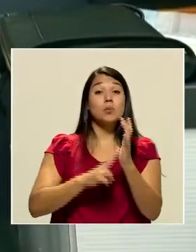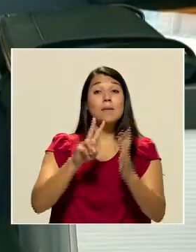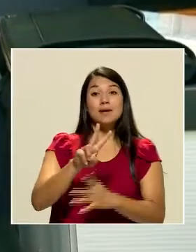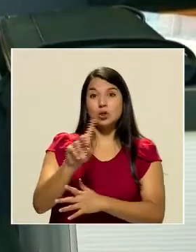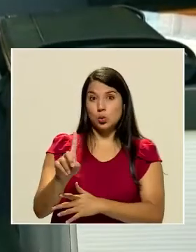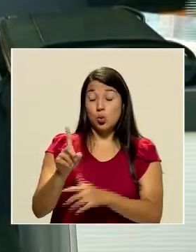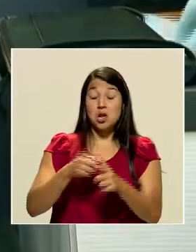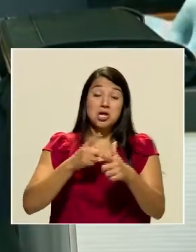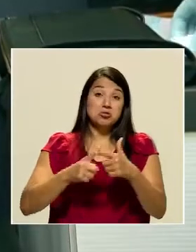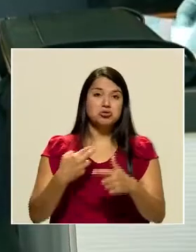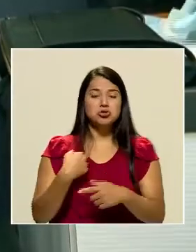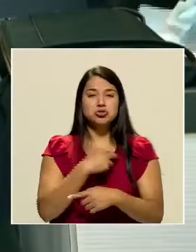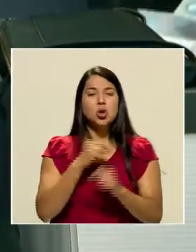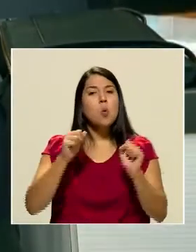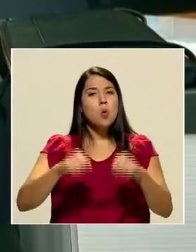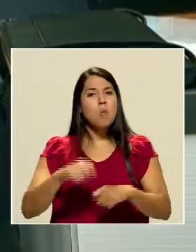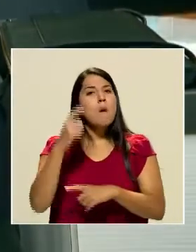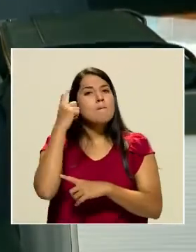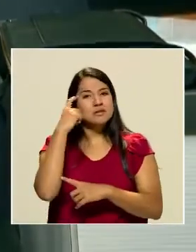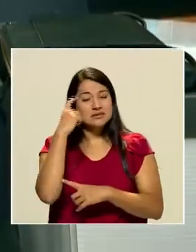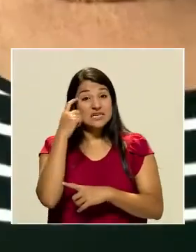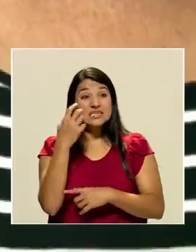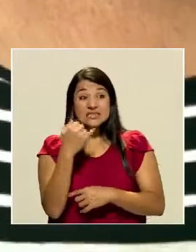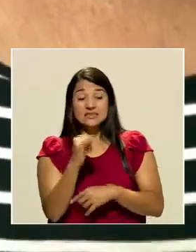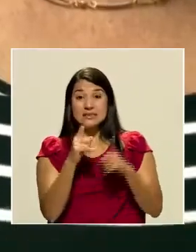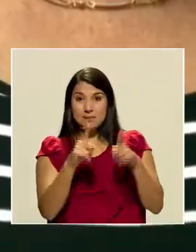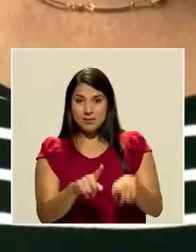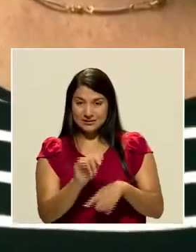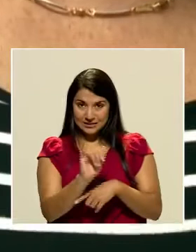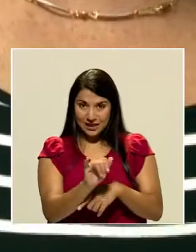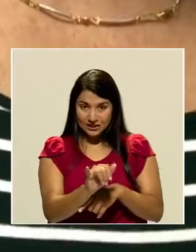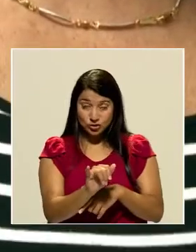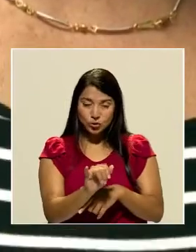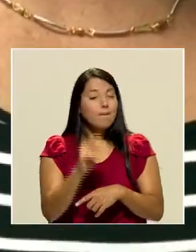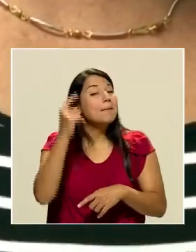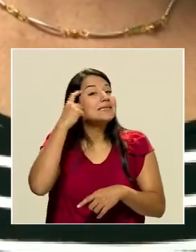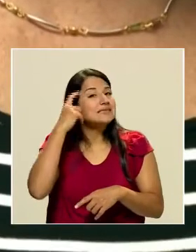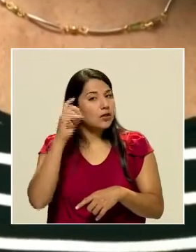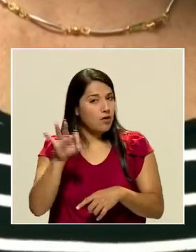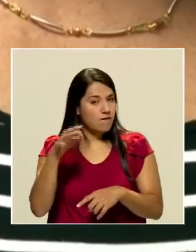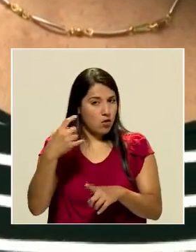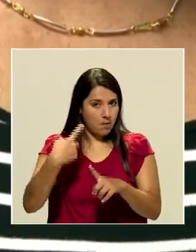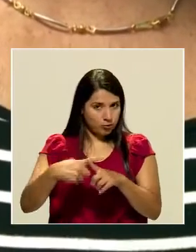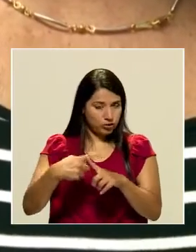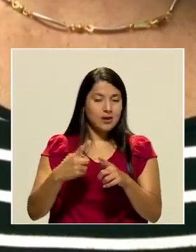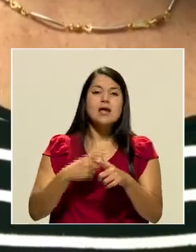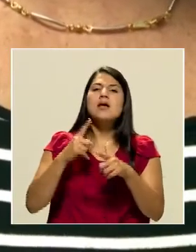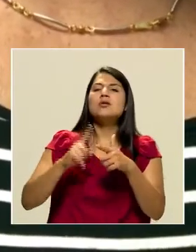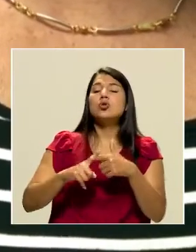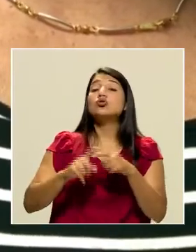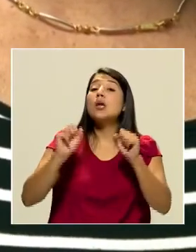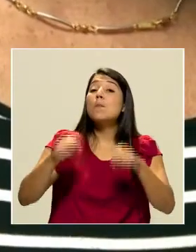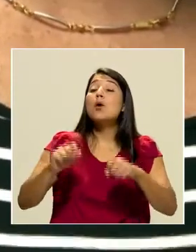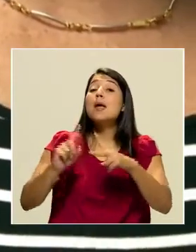pensar que si se dan estos escenarios optimistas, se iría